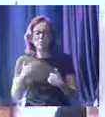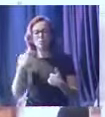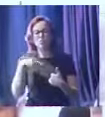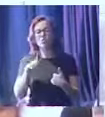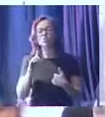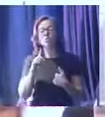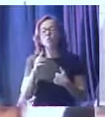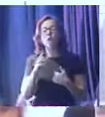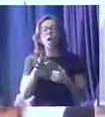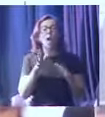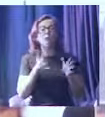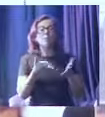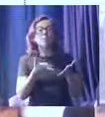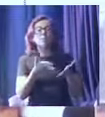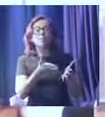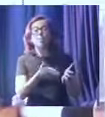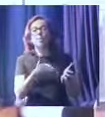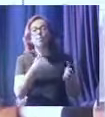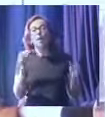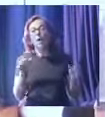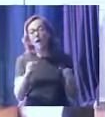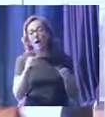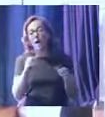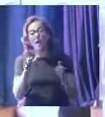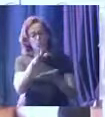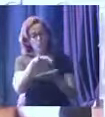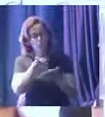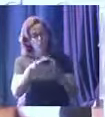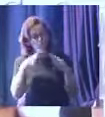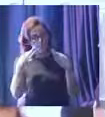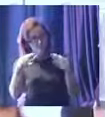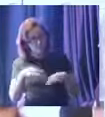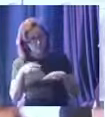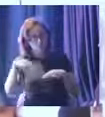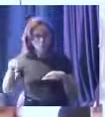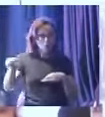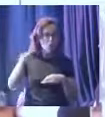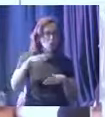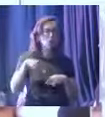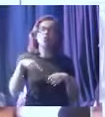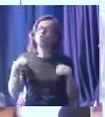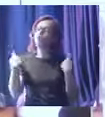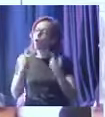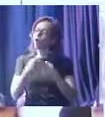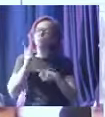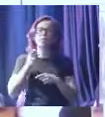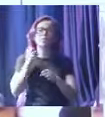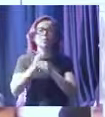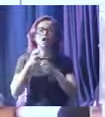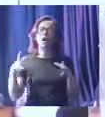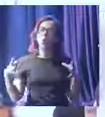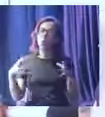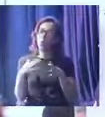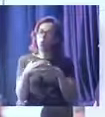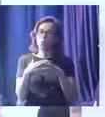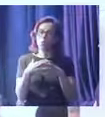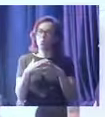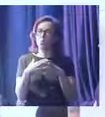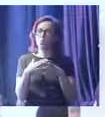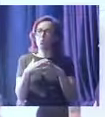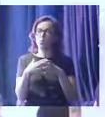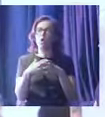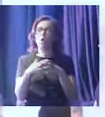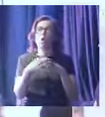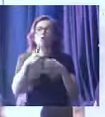eso, para tener una ciudad como nos merecemos, tenemos que trabajar todos juntos. Y yo digo que